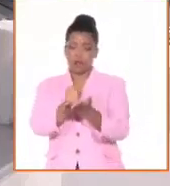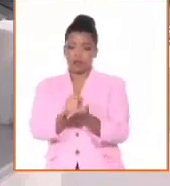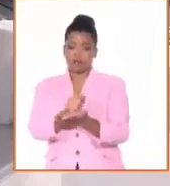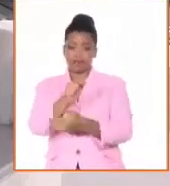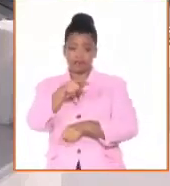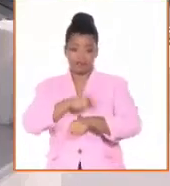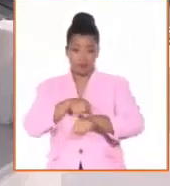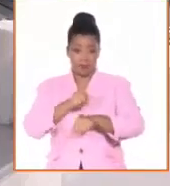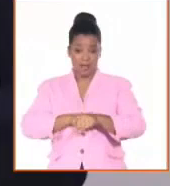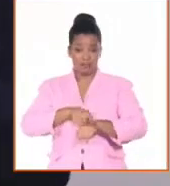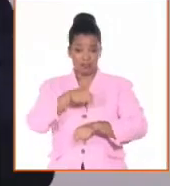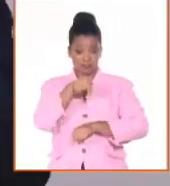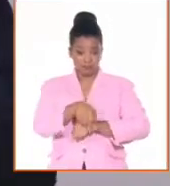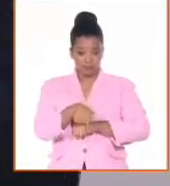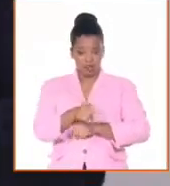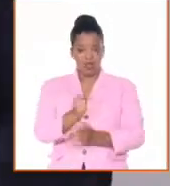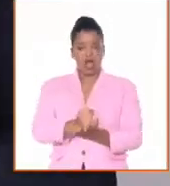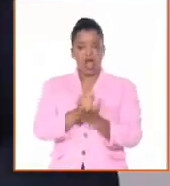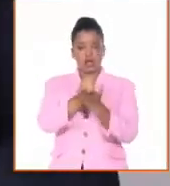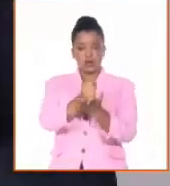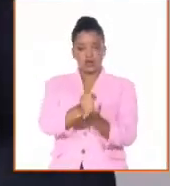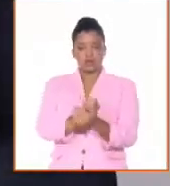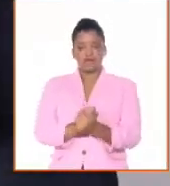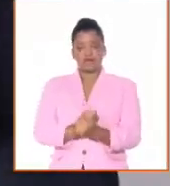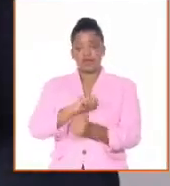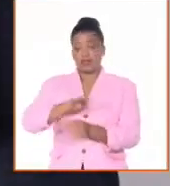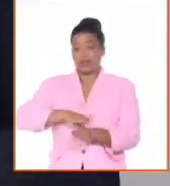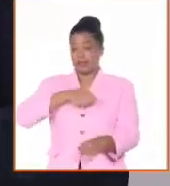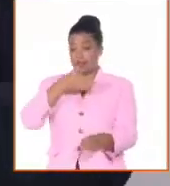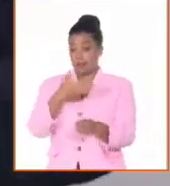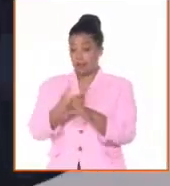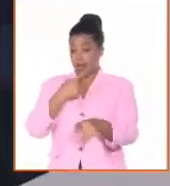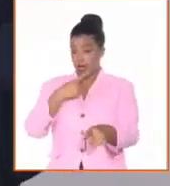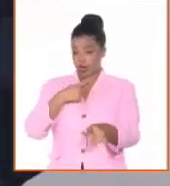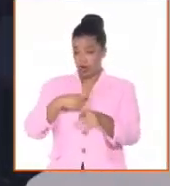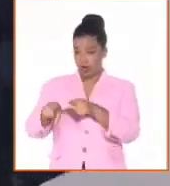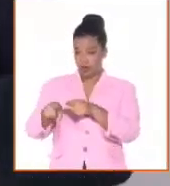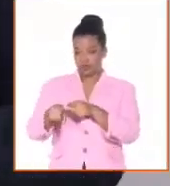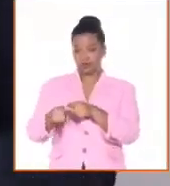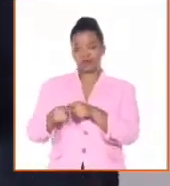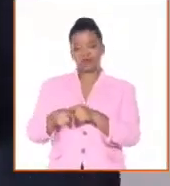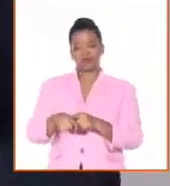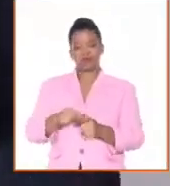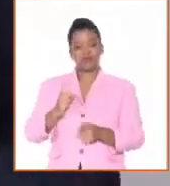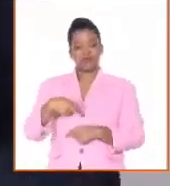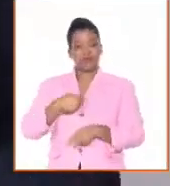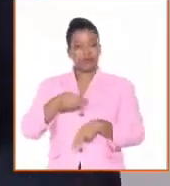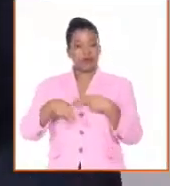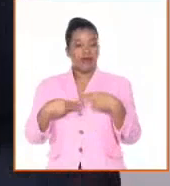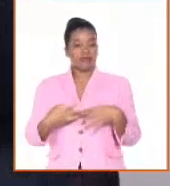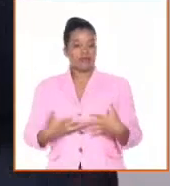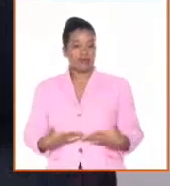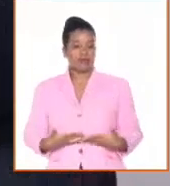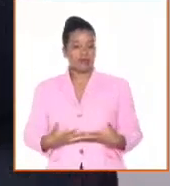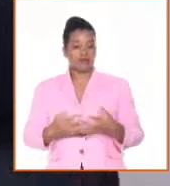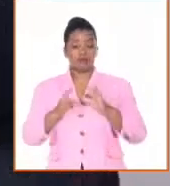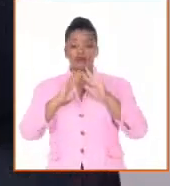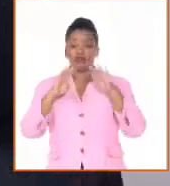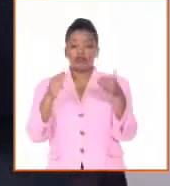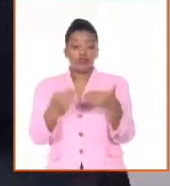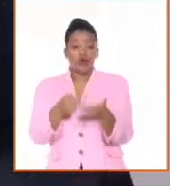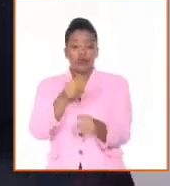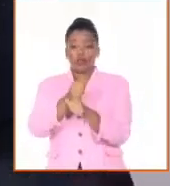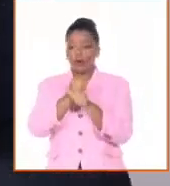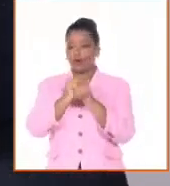a que lo tengan ellos posteriormente Nosotros todo el trabajo de soporte informático